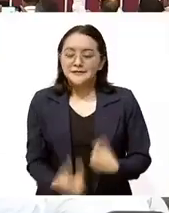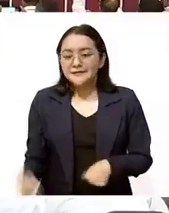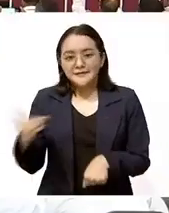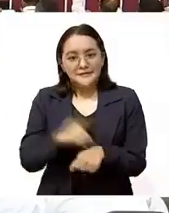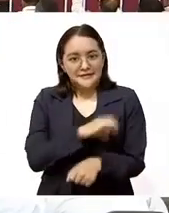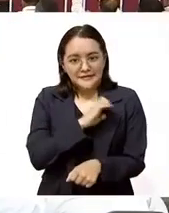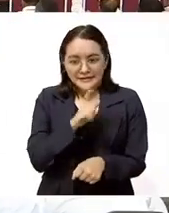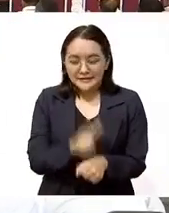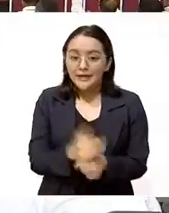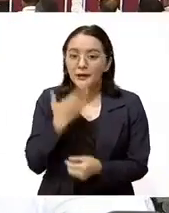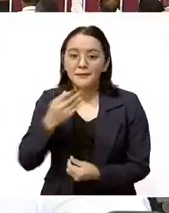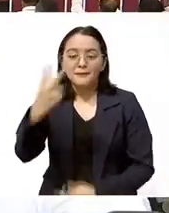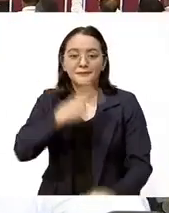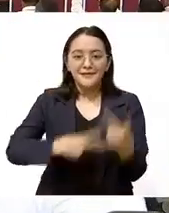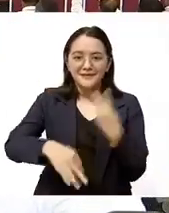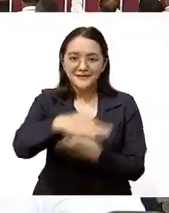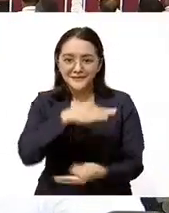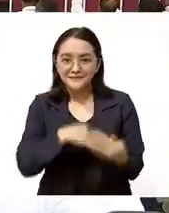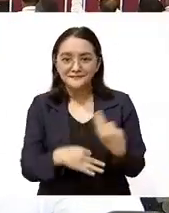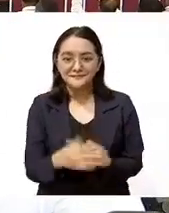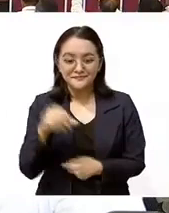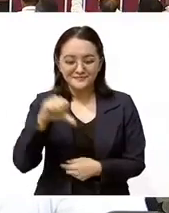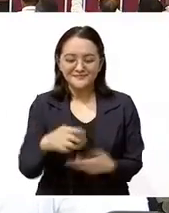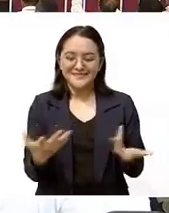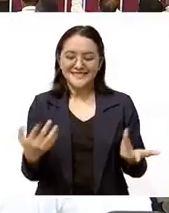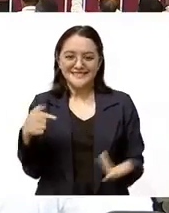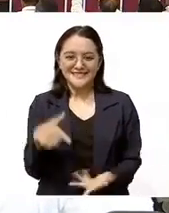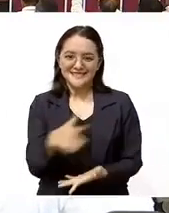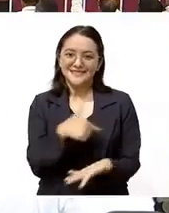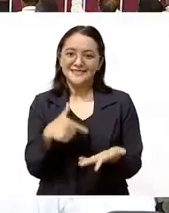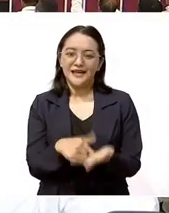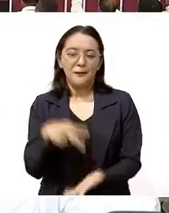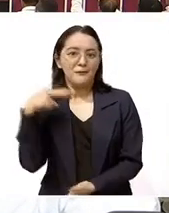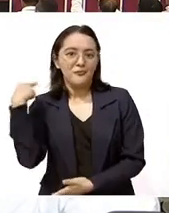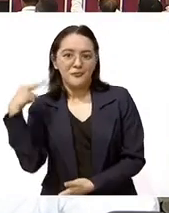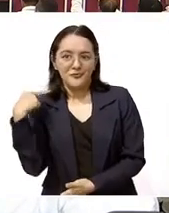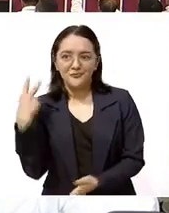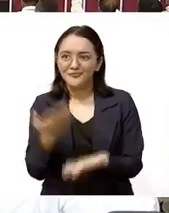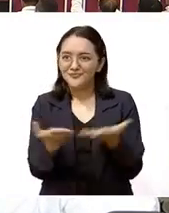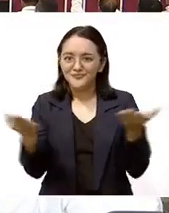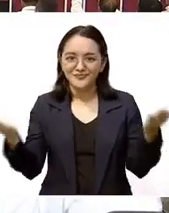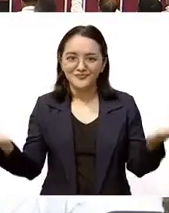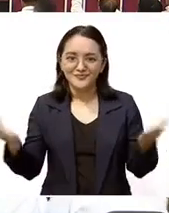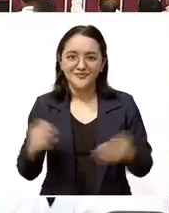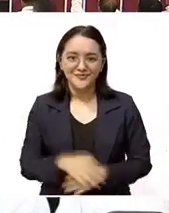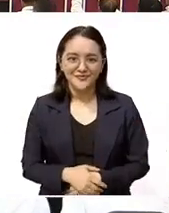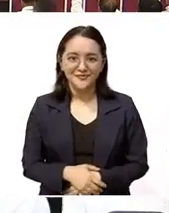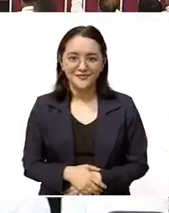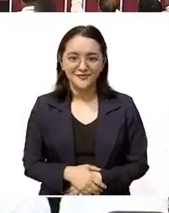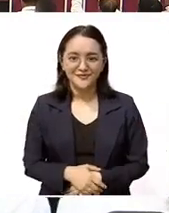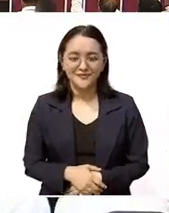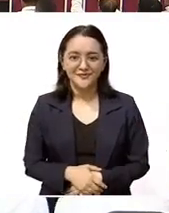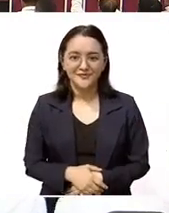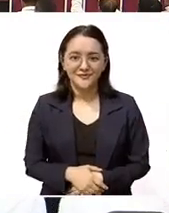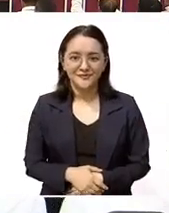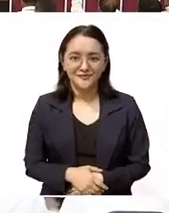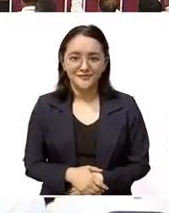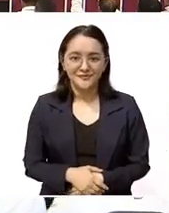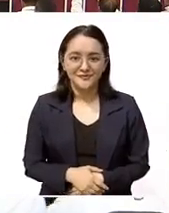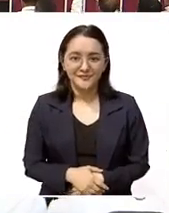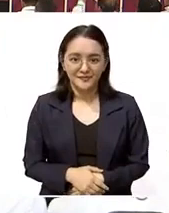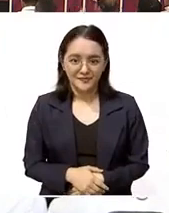sean todos bienvenidos a Veracruz. Si algo distingue a